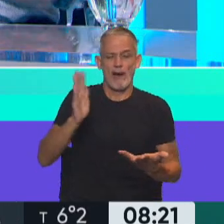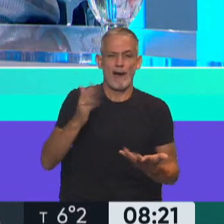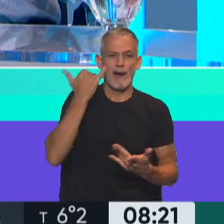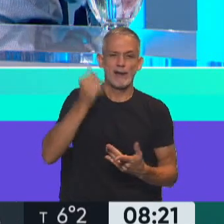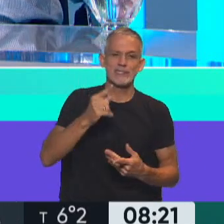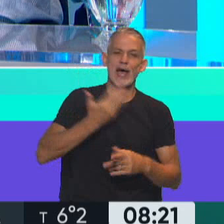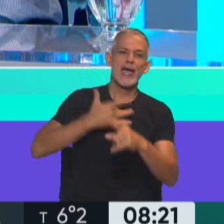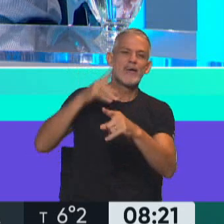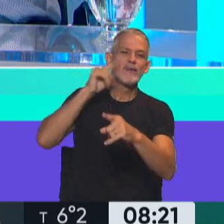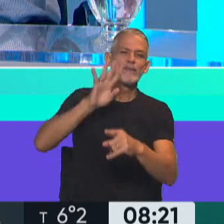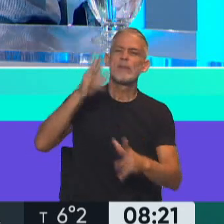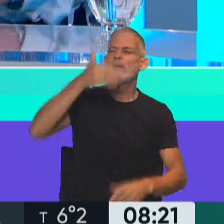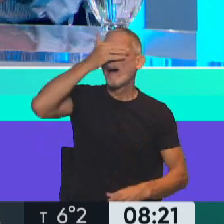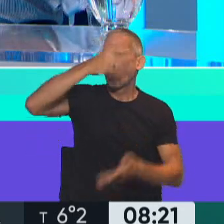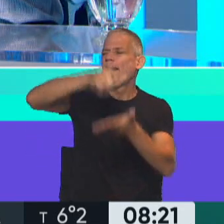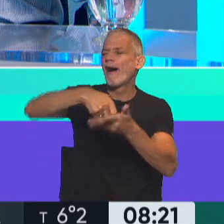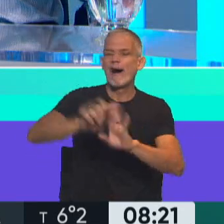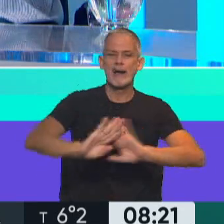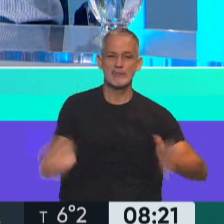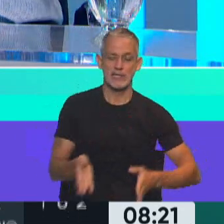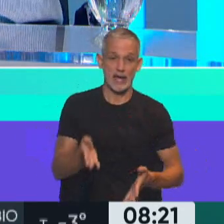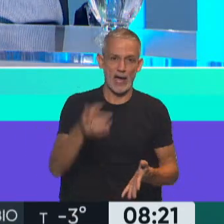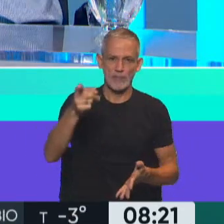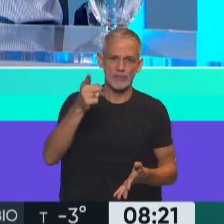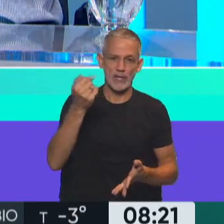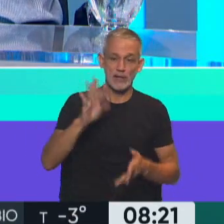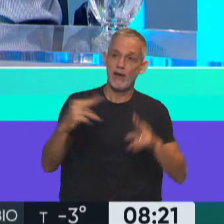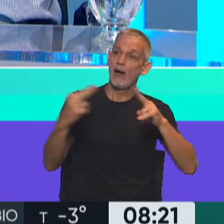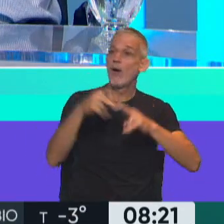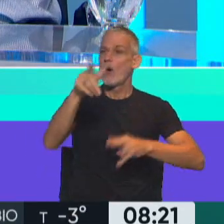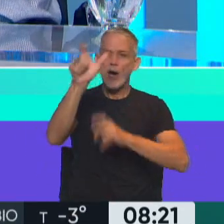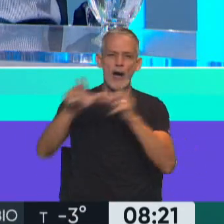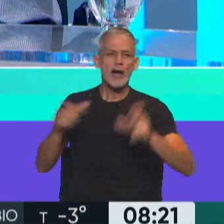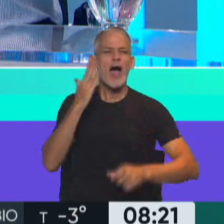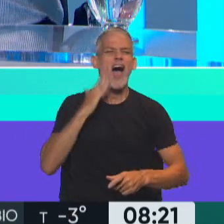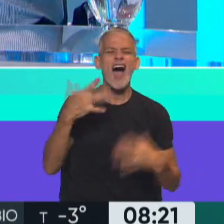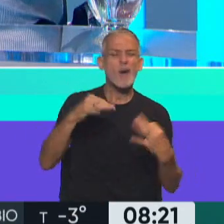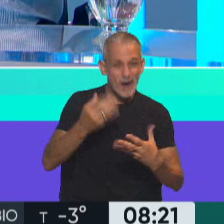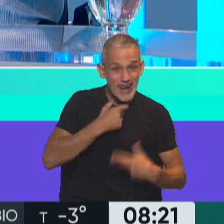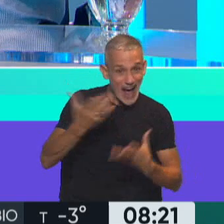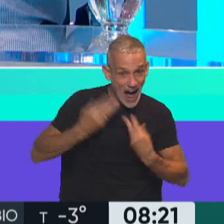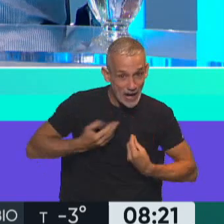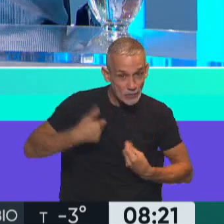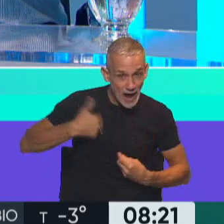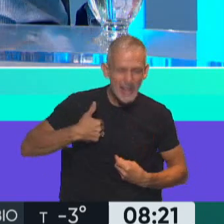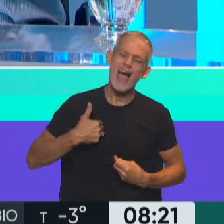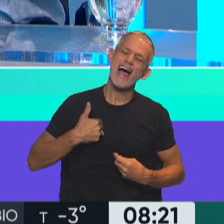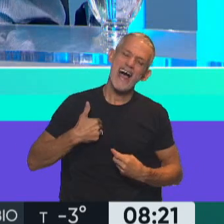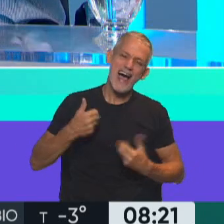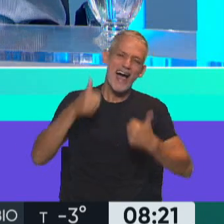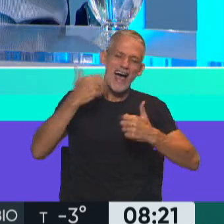con los ojitos cerrados, pensando que ahí nos vamos a encontrar con gente buena que quiere ayudar a los